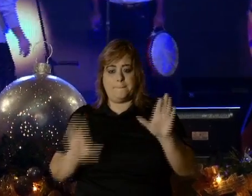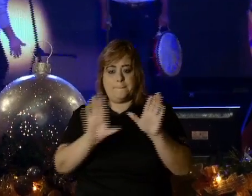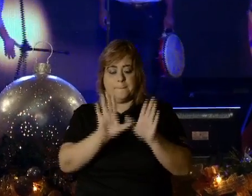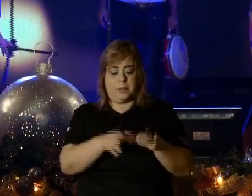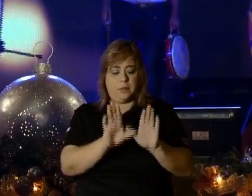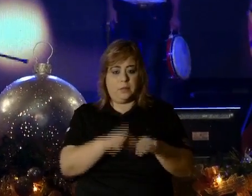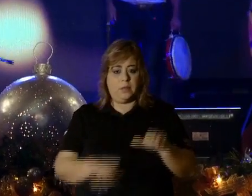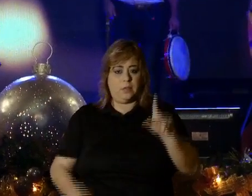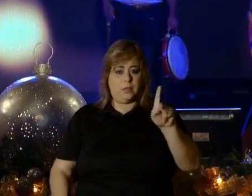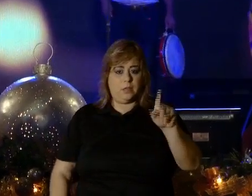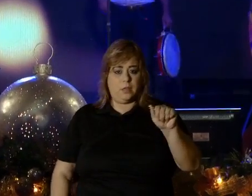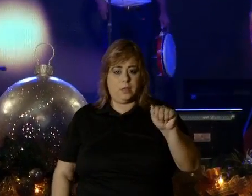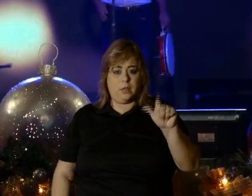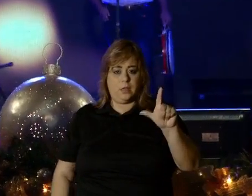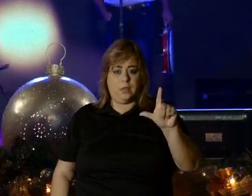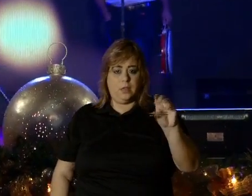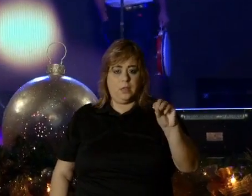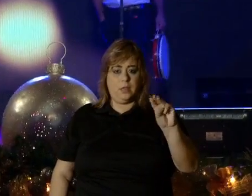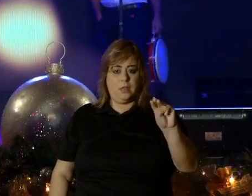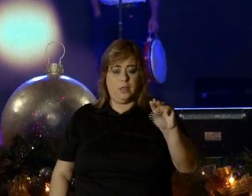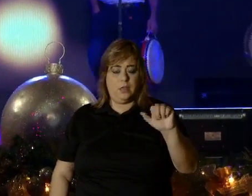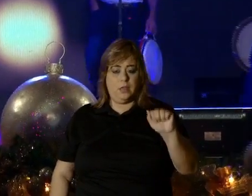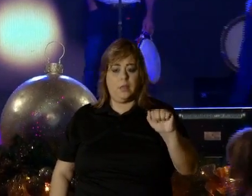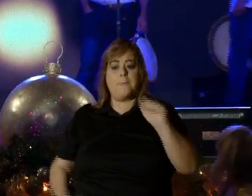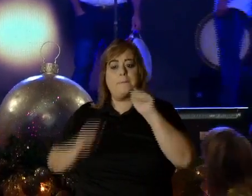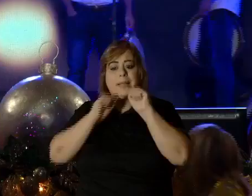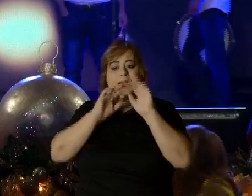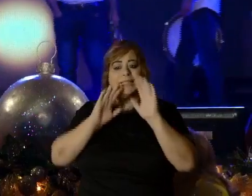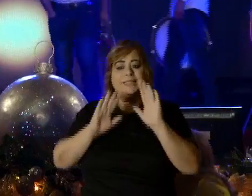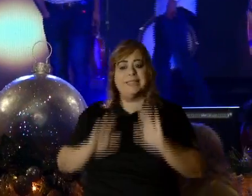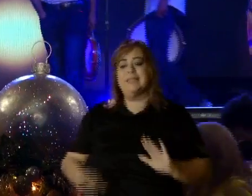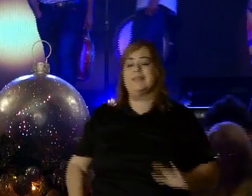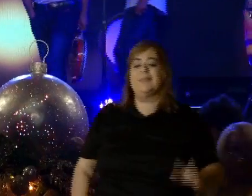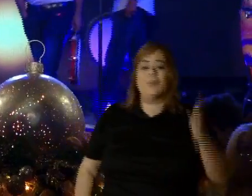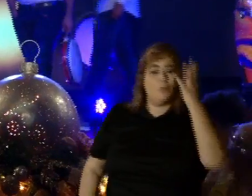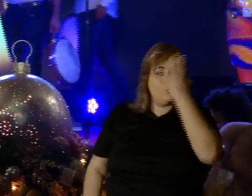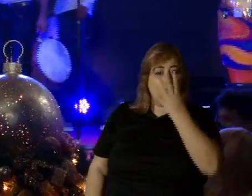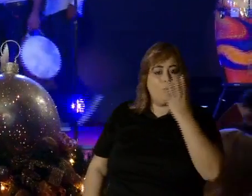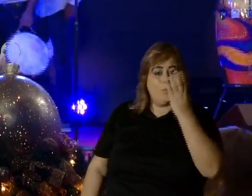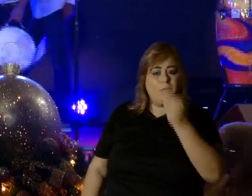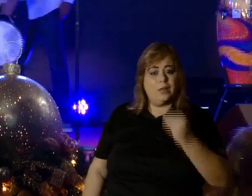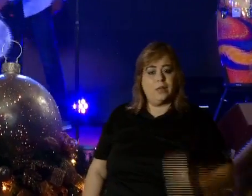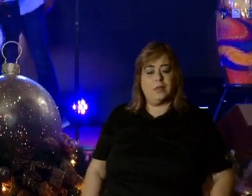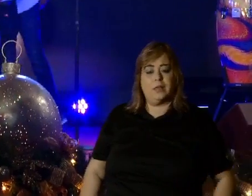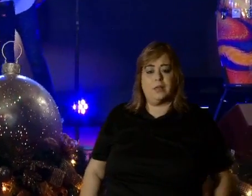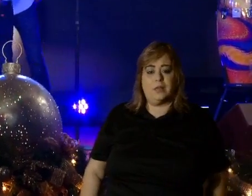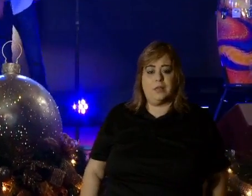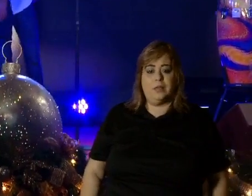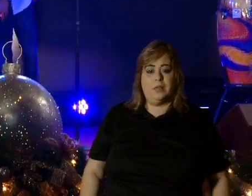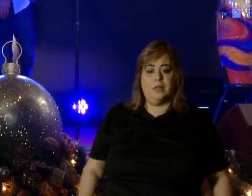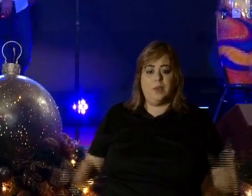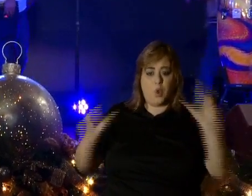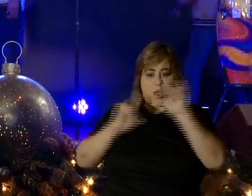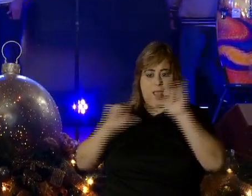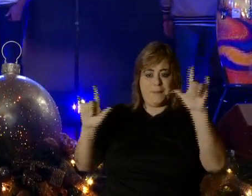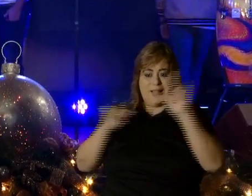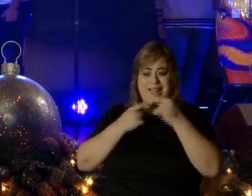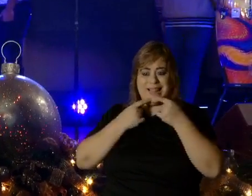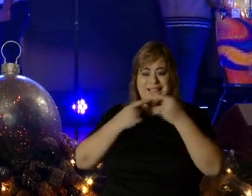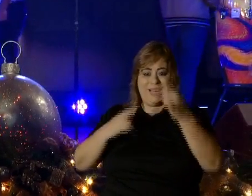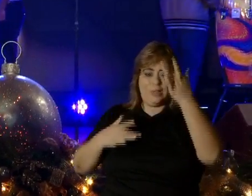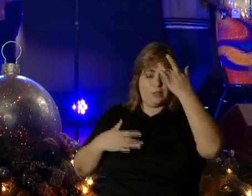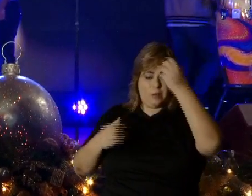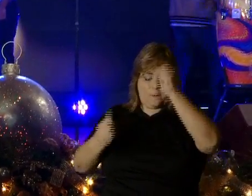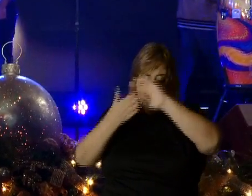bien, lo que tú quieras. Te bendigo, mi amor. Qué bella, de este nuevo año. O sea, que sí, que les amamos, les declaramos salud, paz